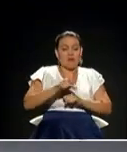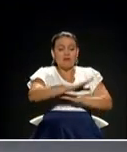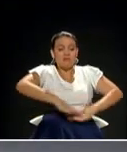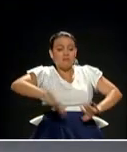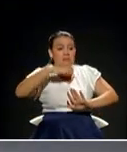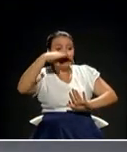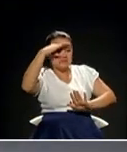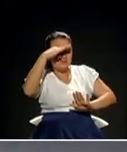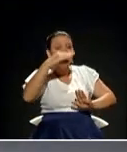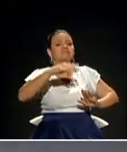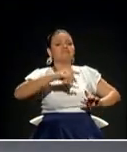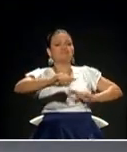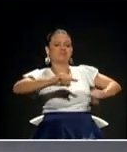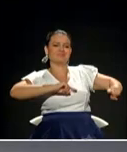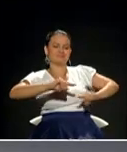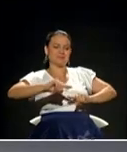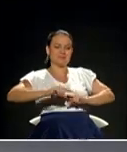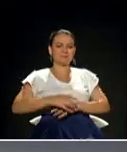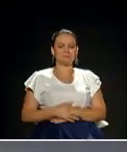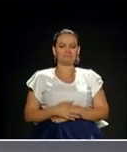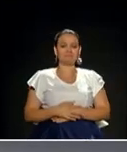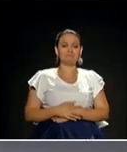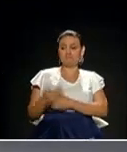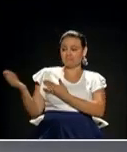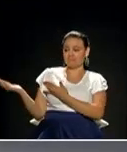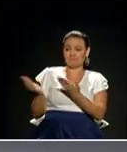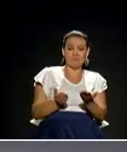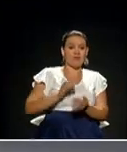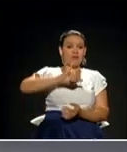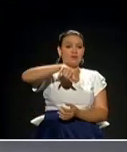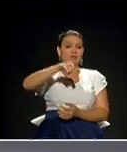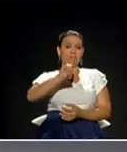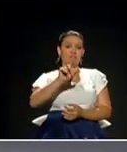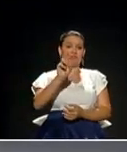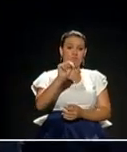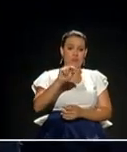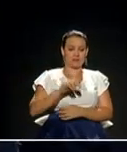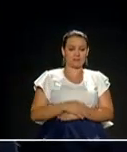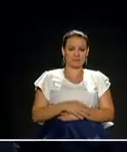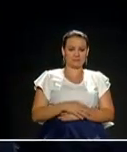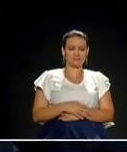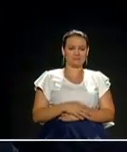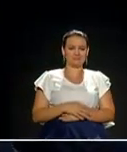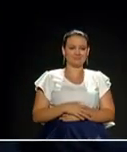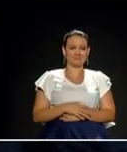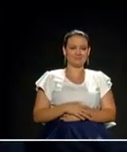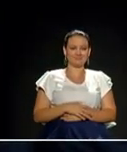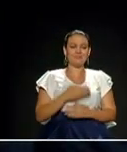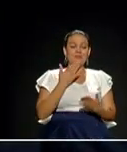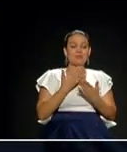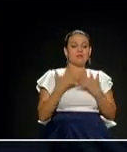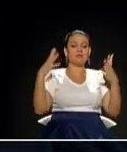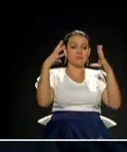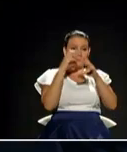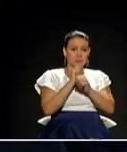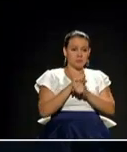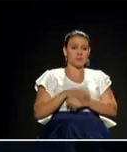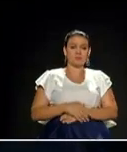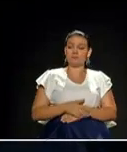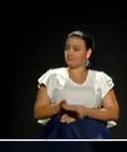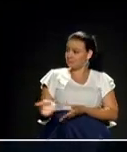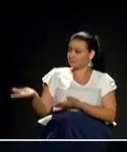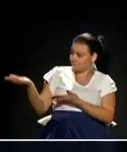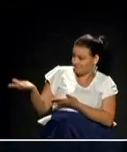así el minuto a cada uno empezamos entonces con el candidato juan david balderrama buenas noches un saludo a todos los televidentes compañeros de